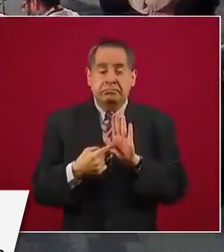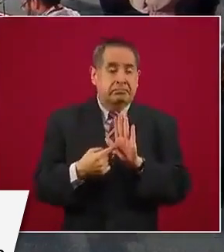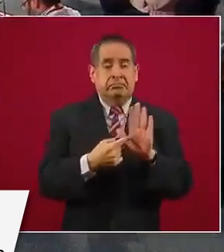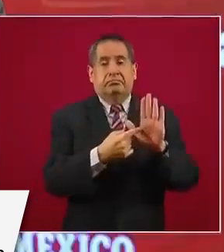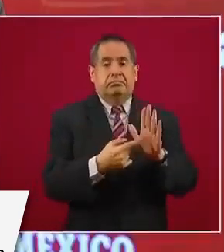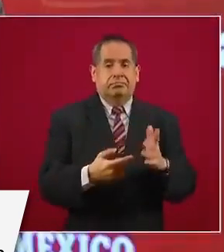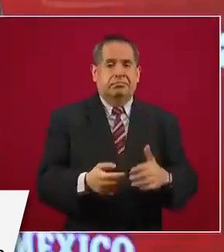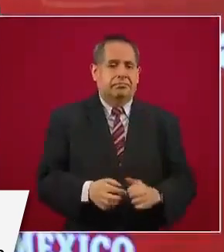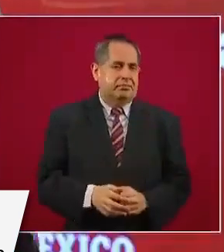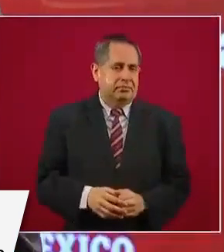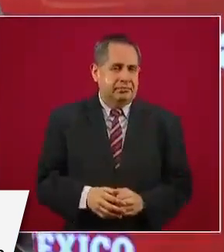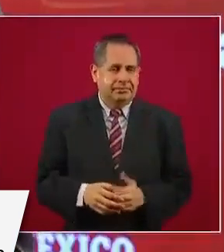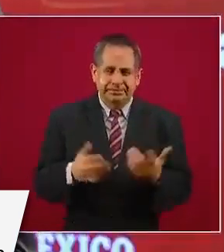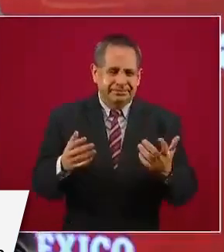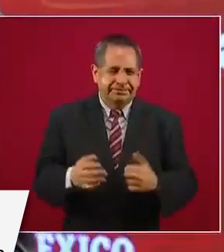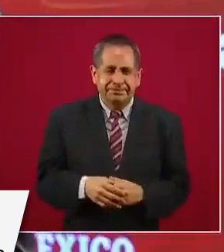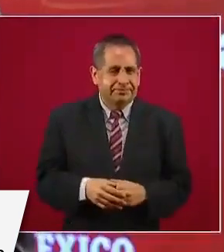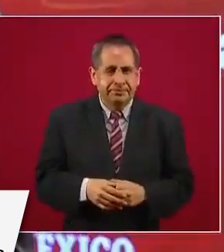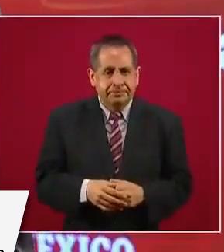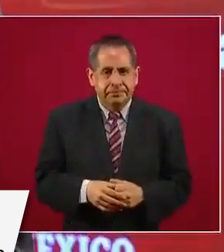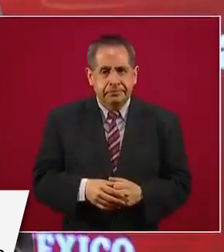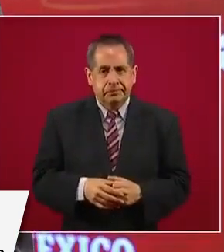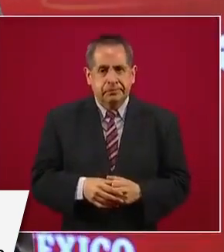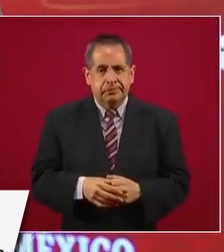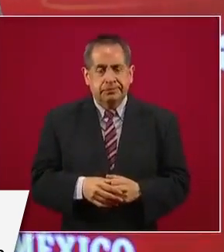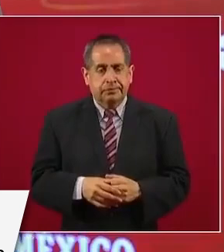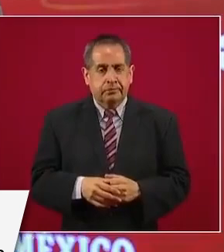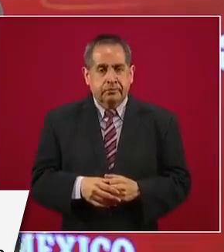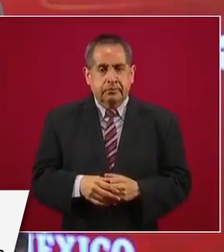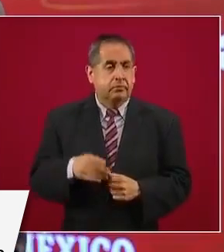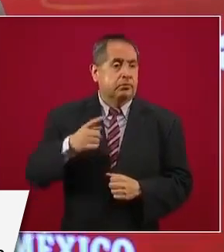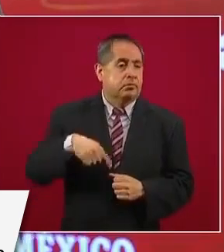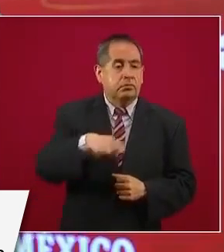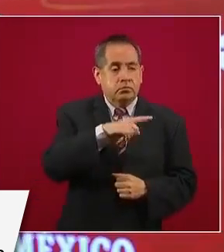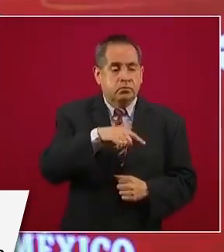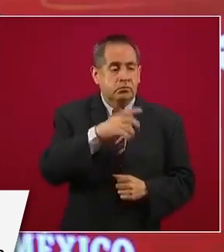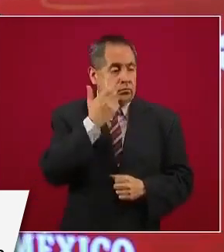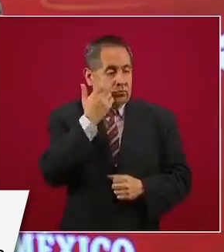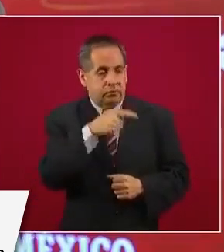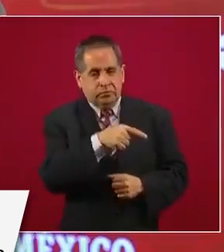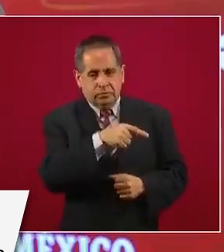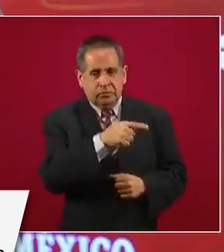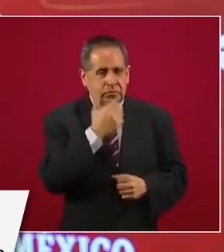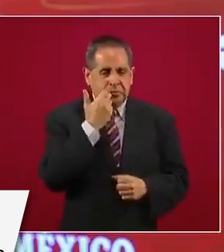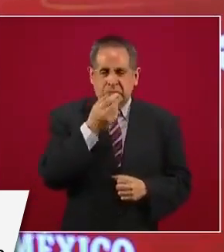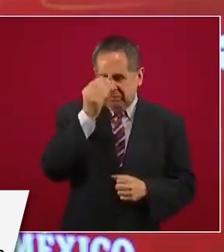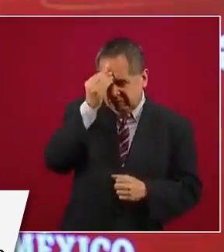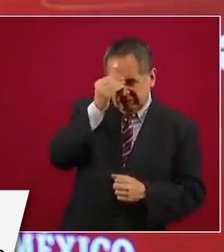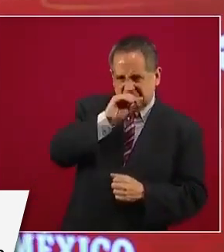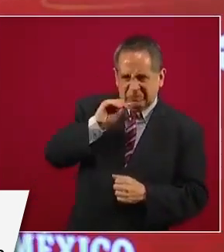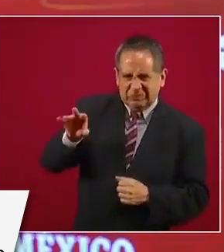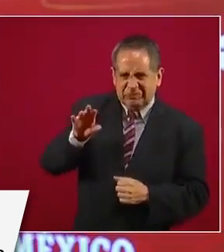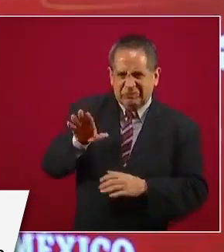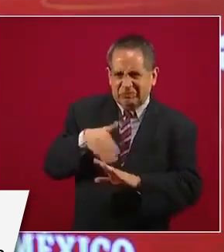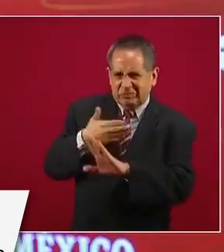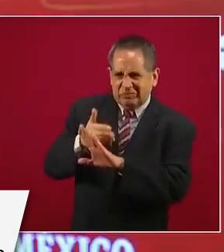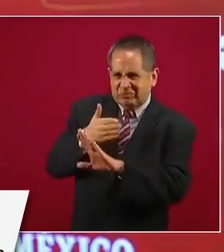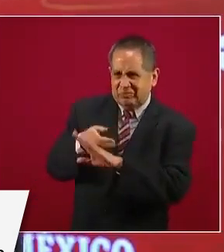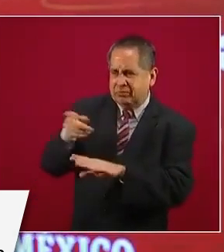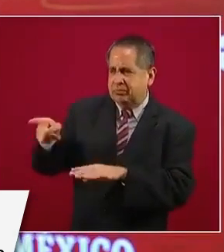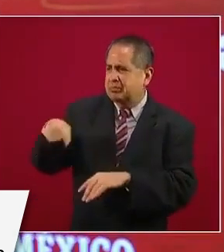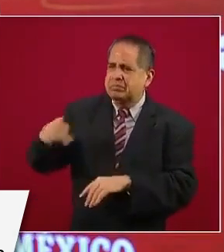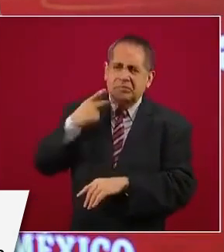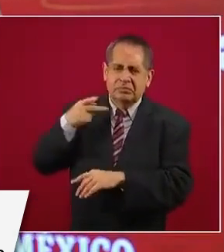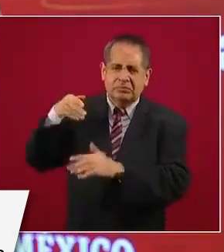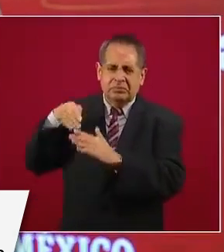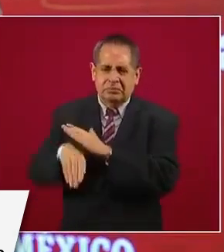porque quieren afectarnos políticamente. En